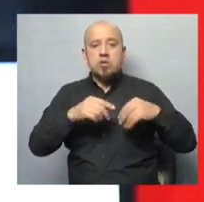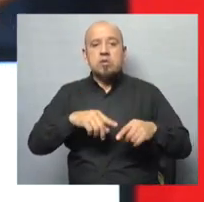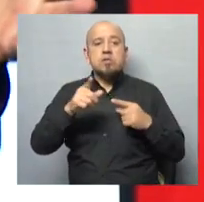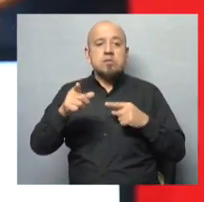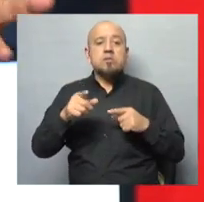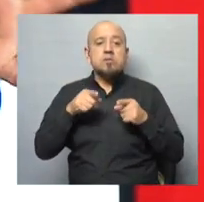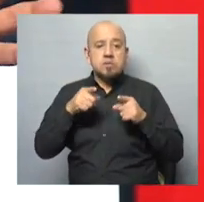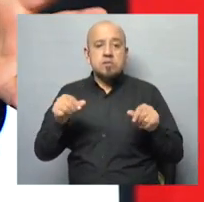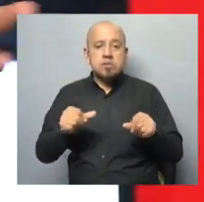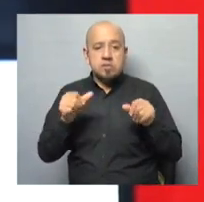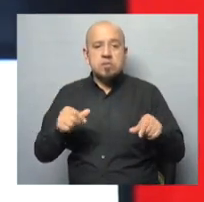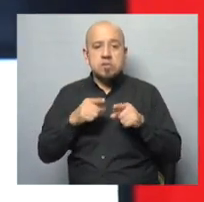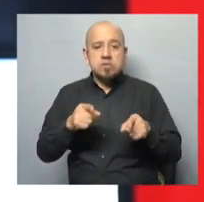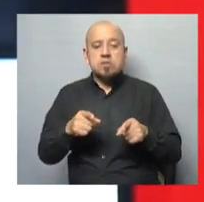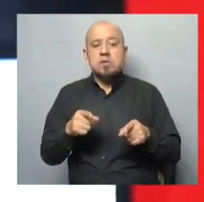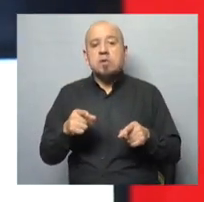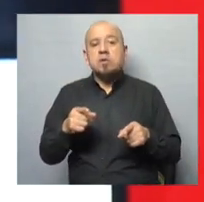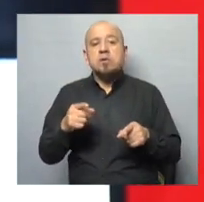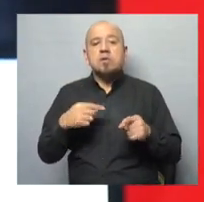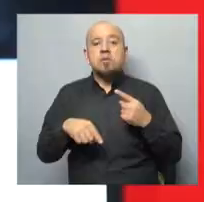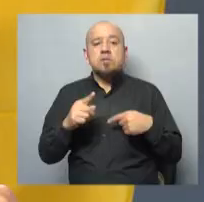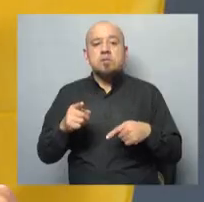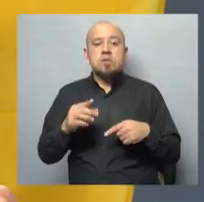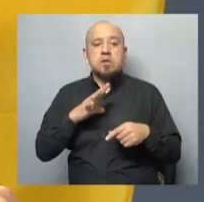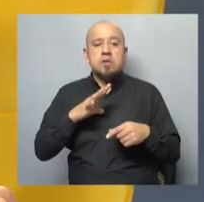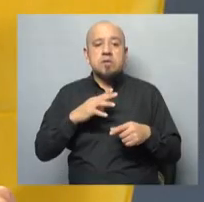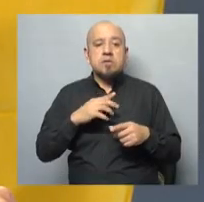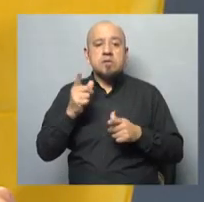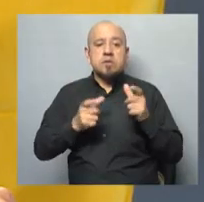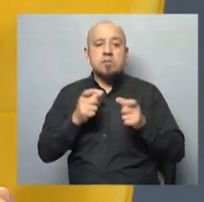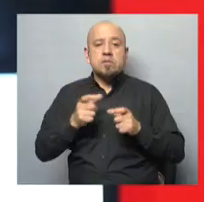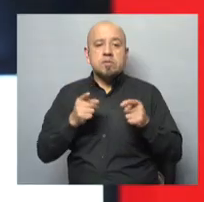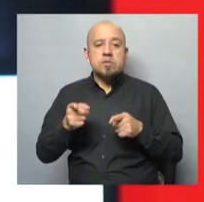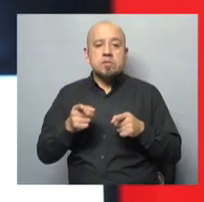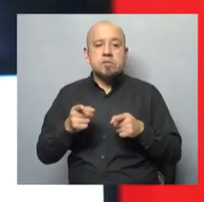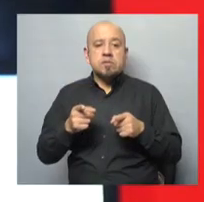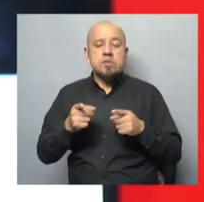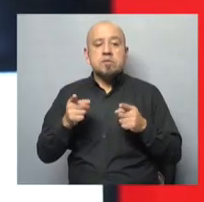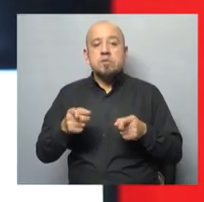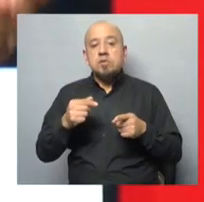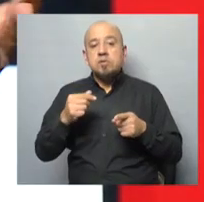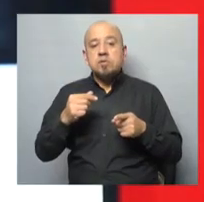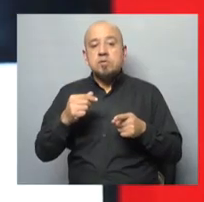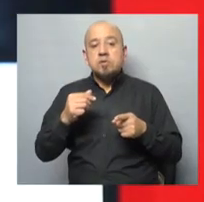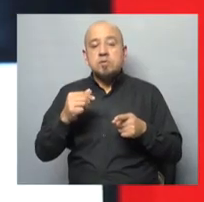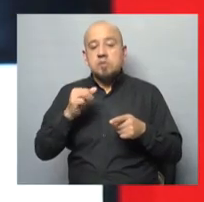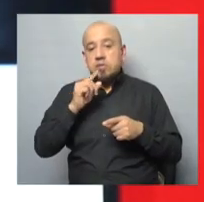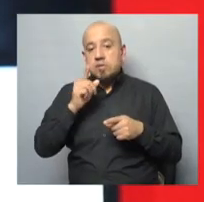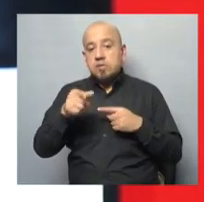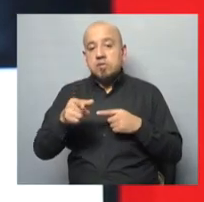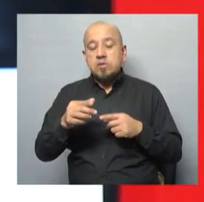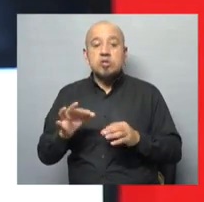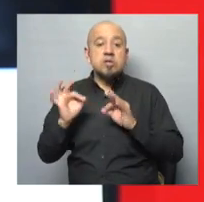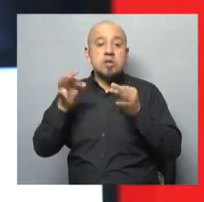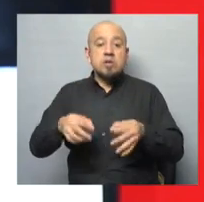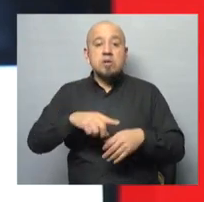mundial y que también se hicieron acá y funcionaron muy bien y había público que llegaba montevideo shopping a la sala de